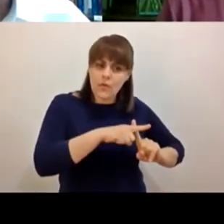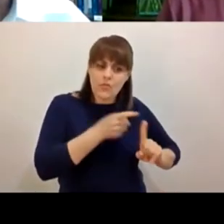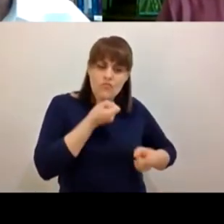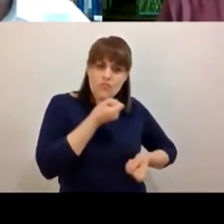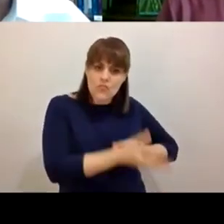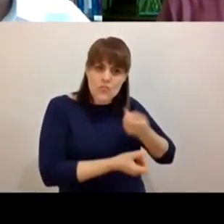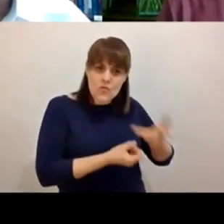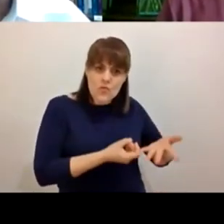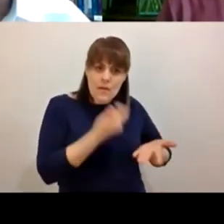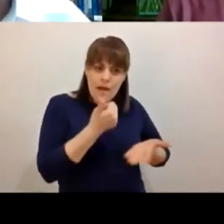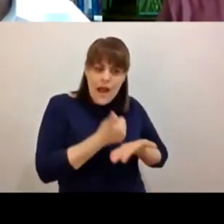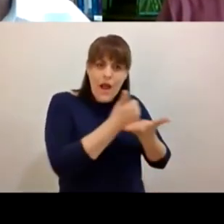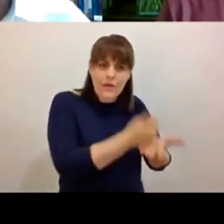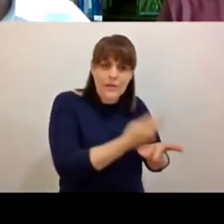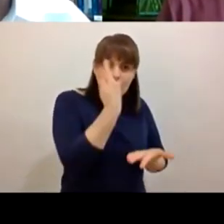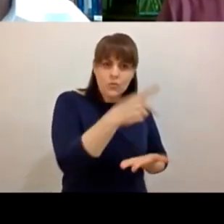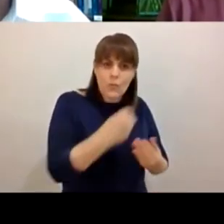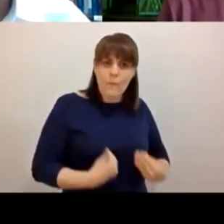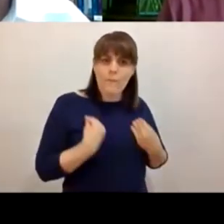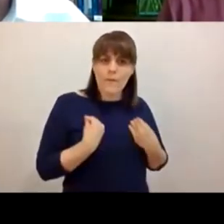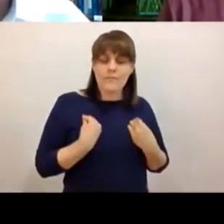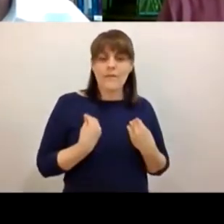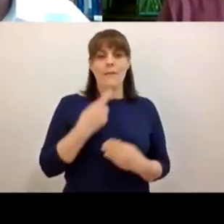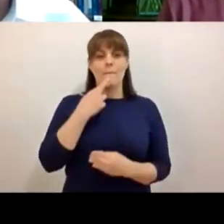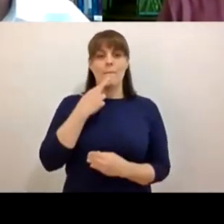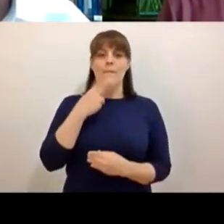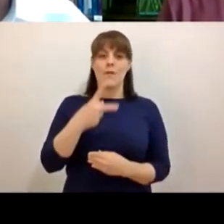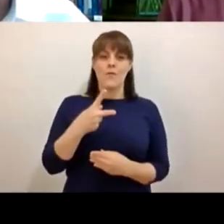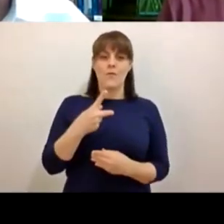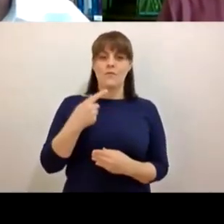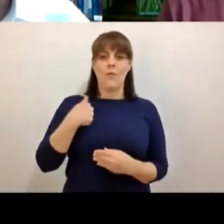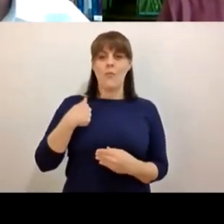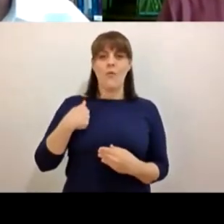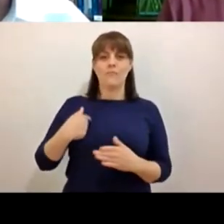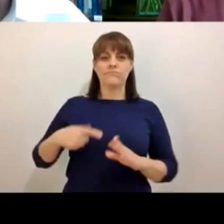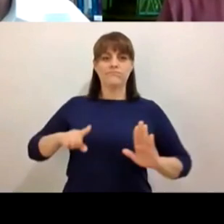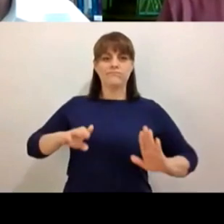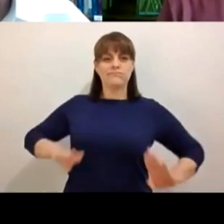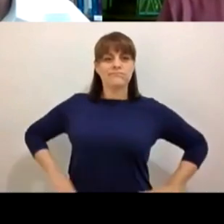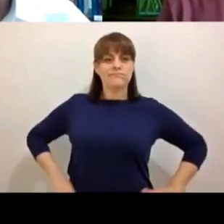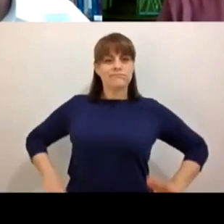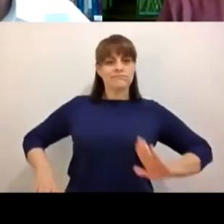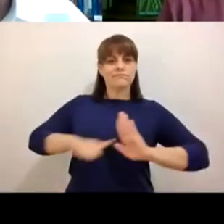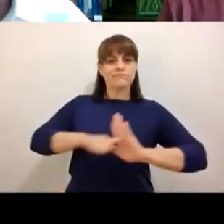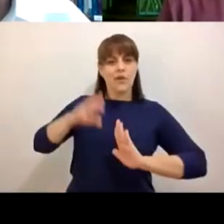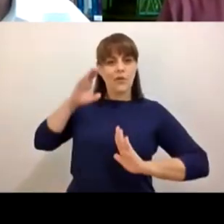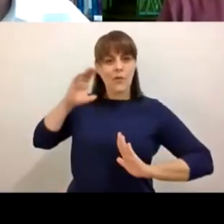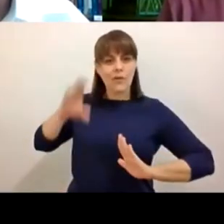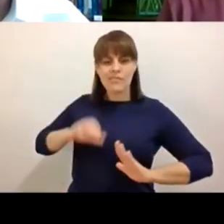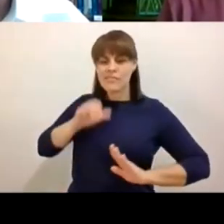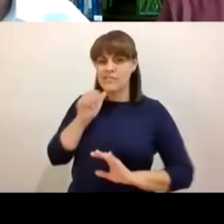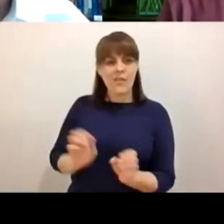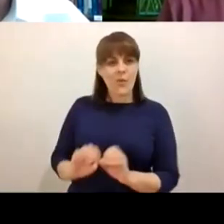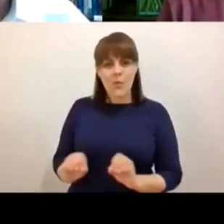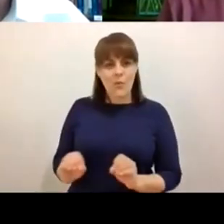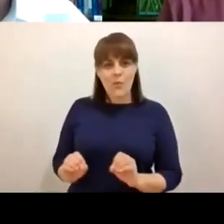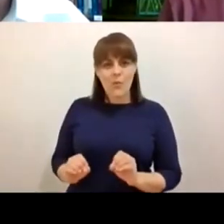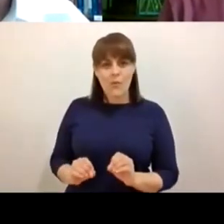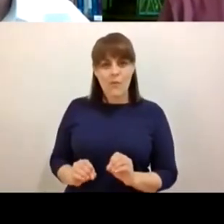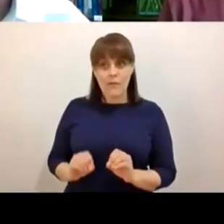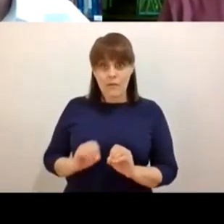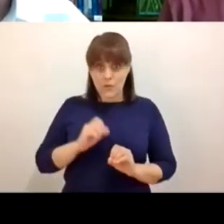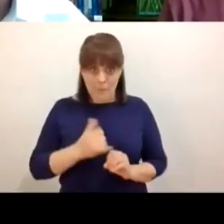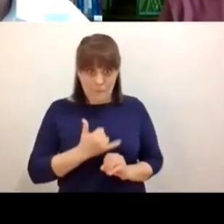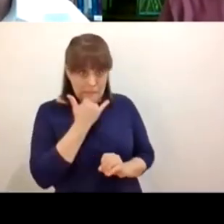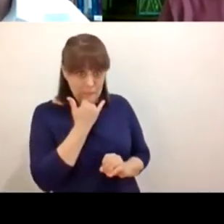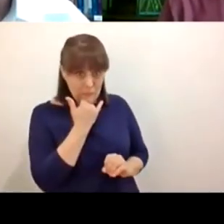sea delincuencial. Efectivamente. Ese es un cierre, no me dejen cerrar mal, si me quieren corregir, por favor, háganlo